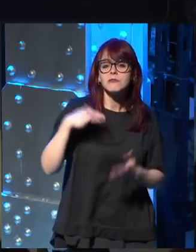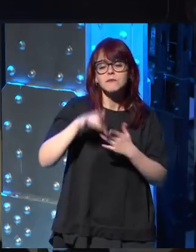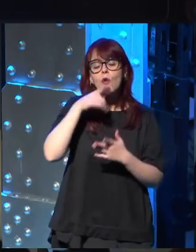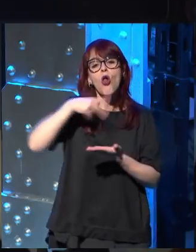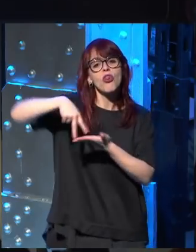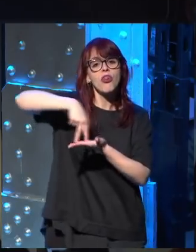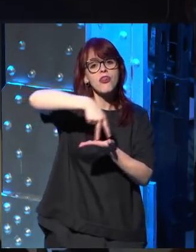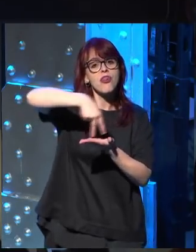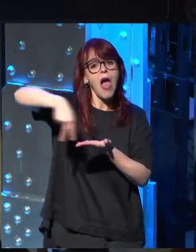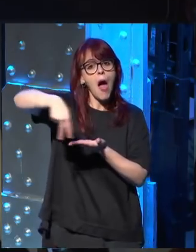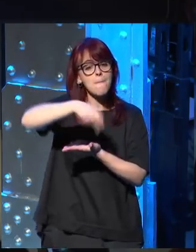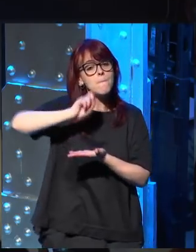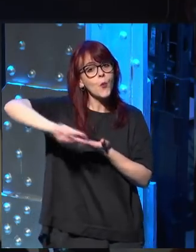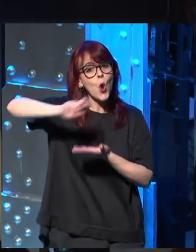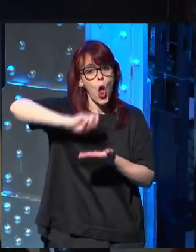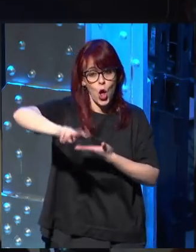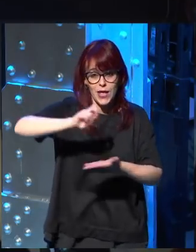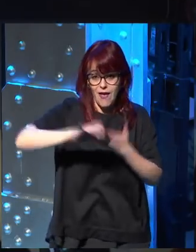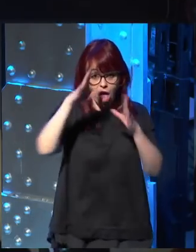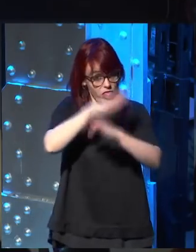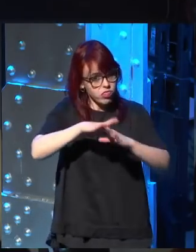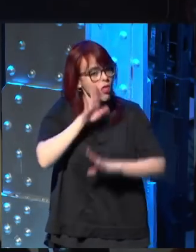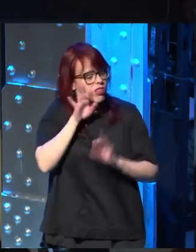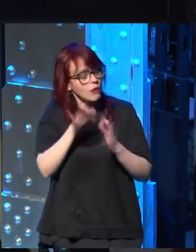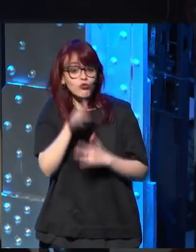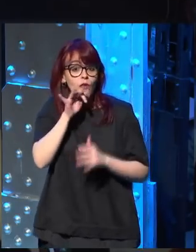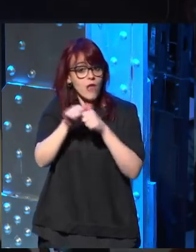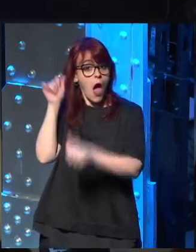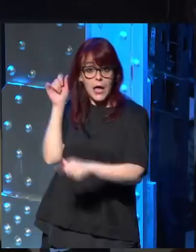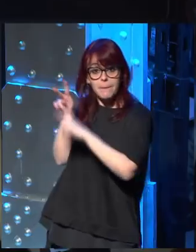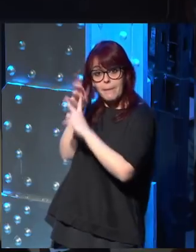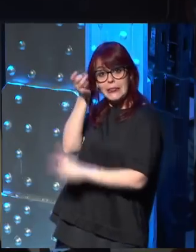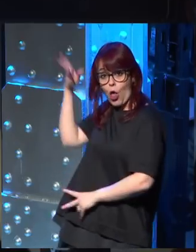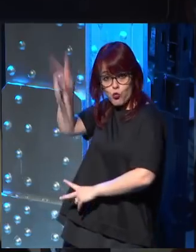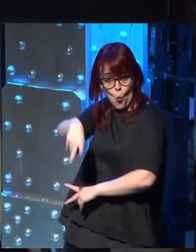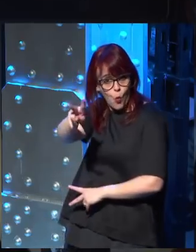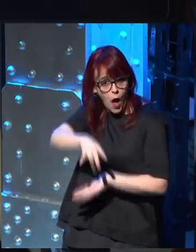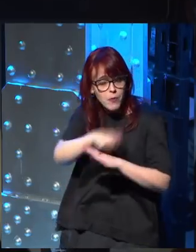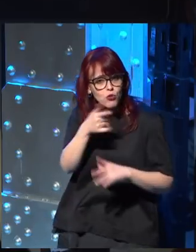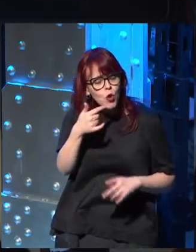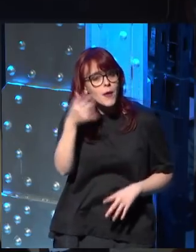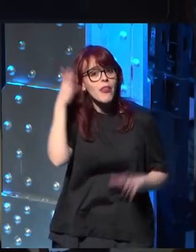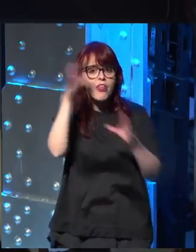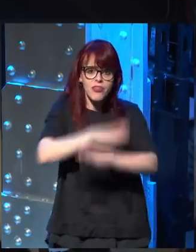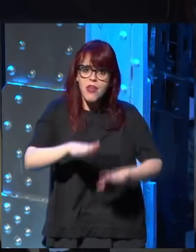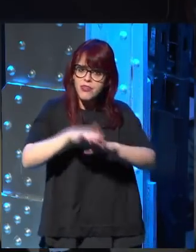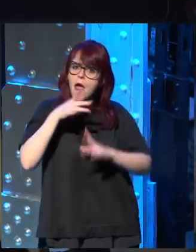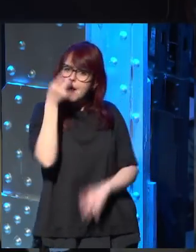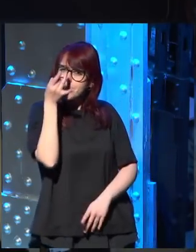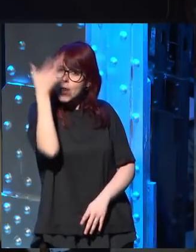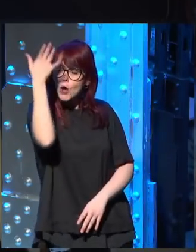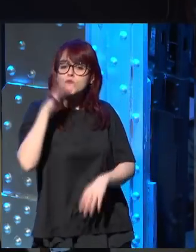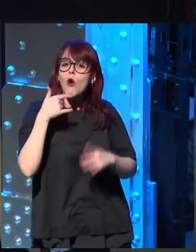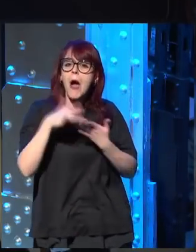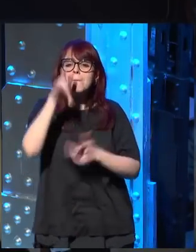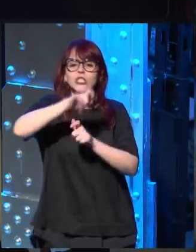deambulología, que es una ciencia que no existía todavía, pero que yo he puesto que estoy empezando a desarrollar. Todavía es solo